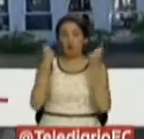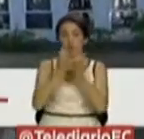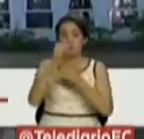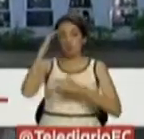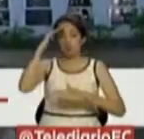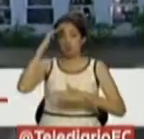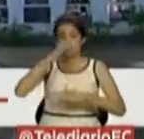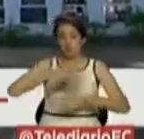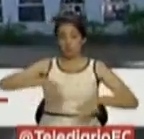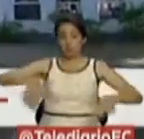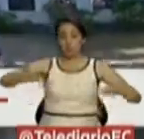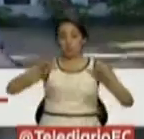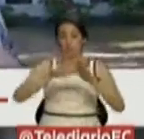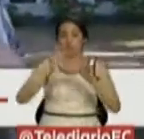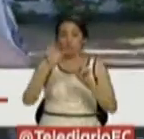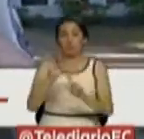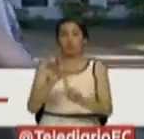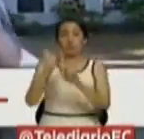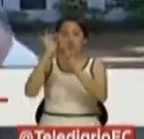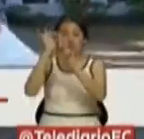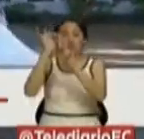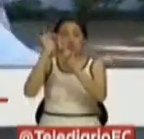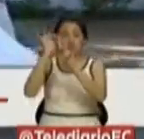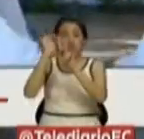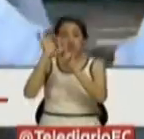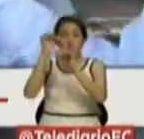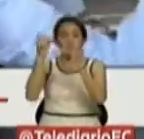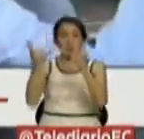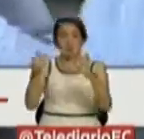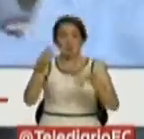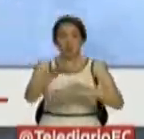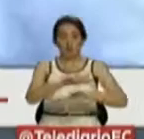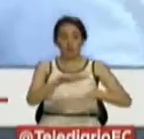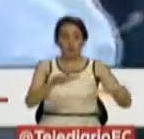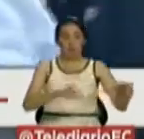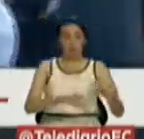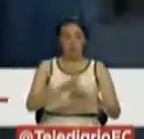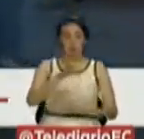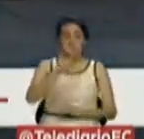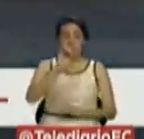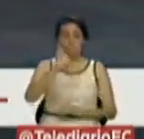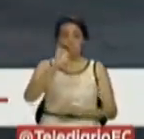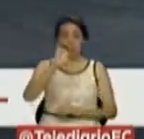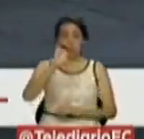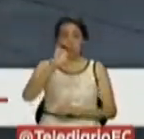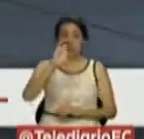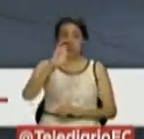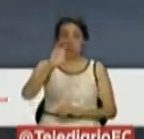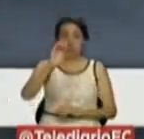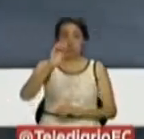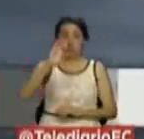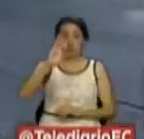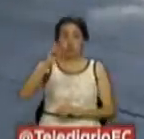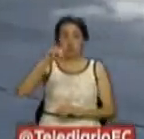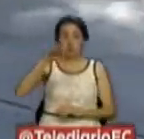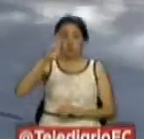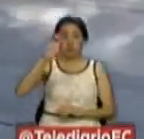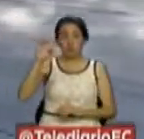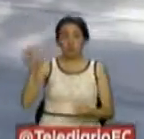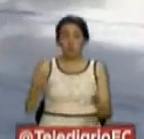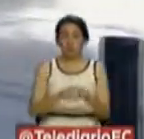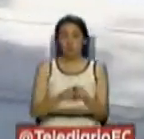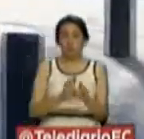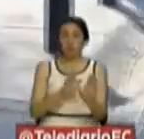colegios de acá de nuestro sector, específicamente acá, al ser este un colegio emblemático de la ciudad de Guayaquil. Tenemos